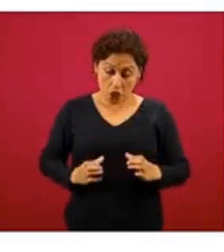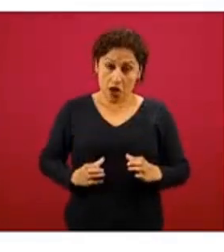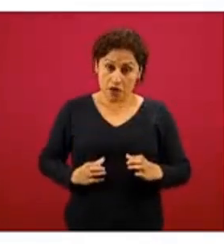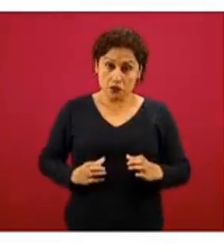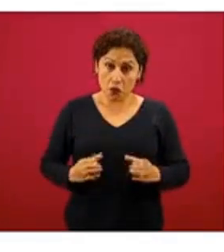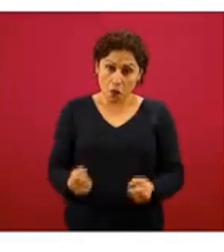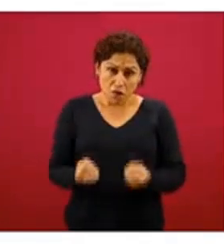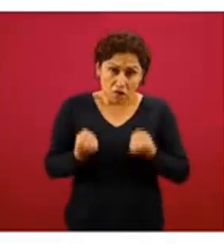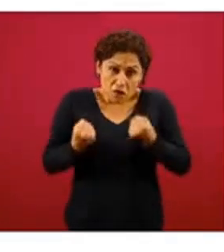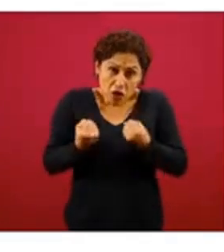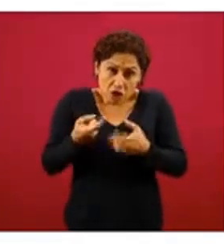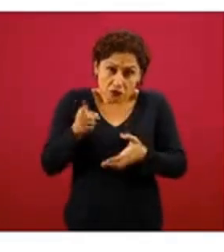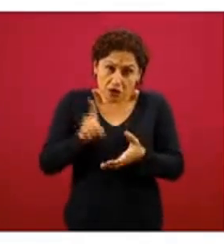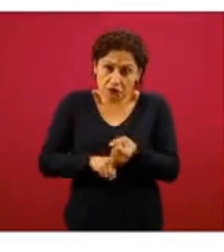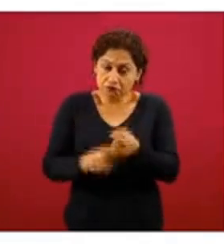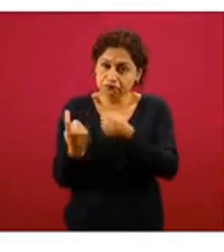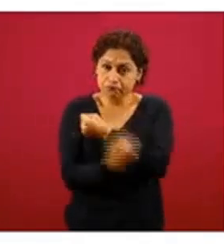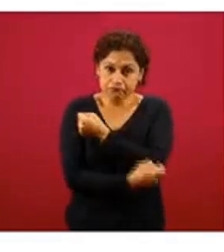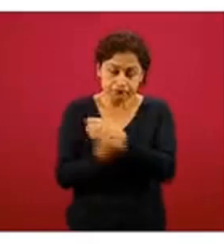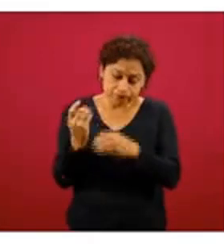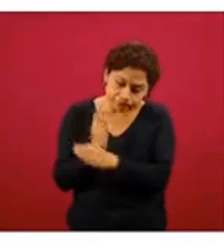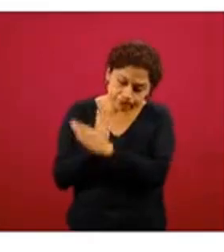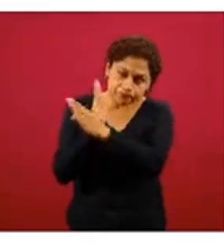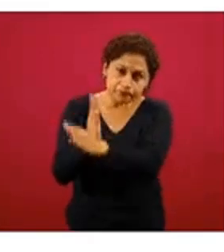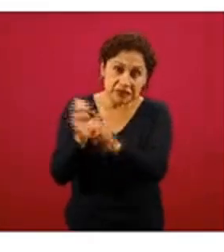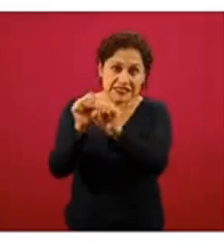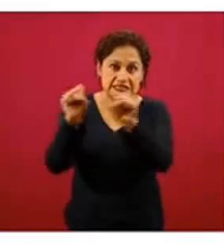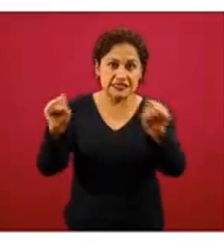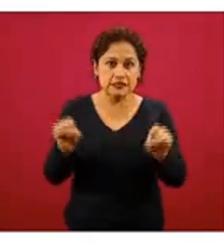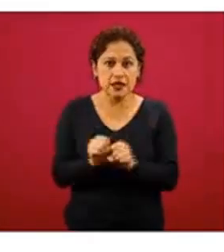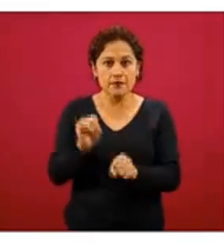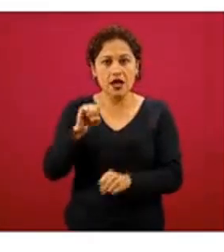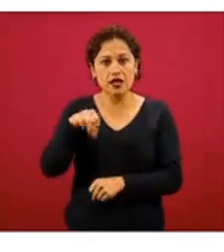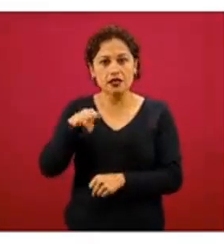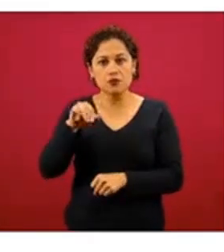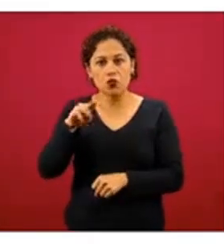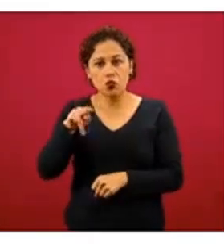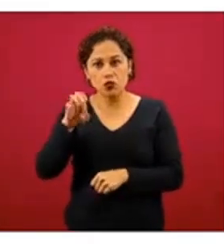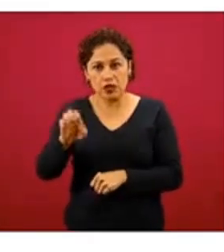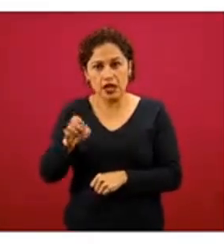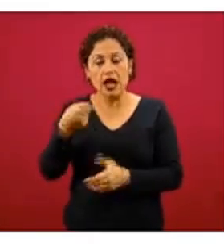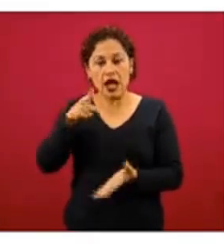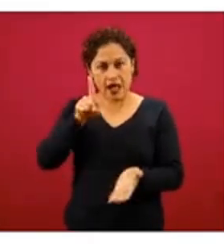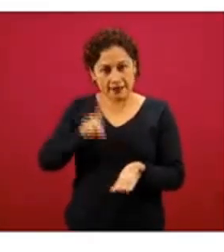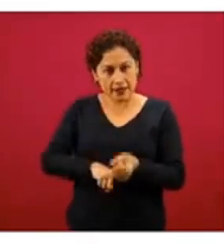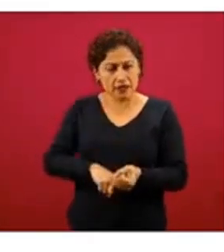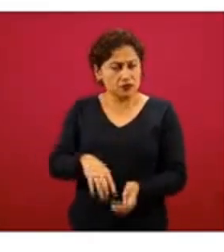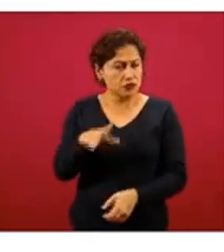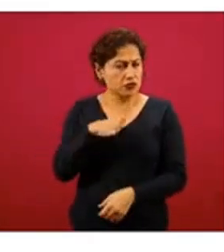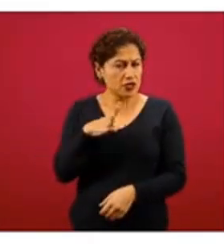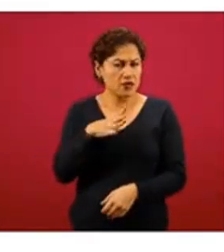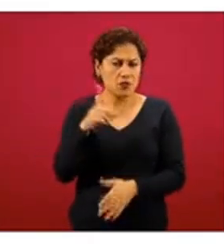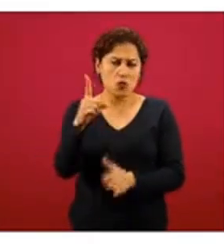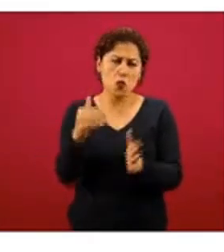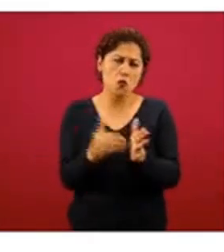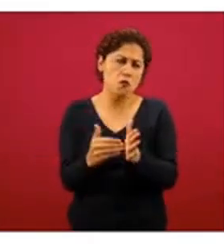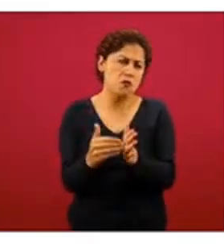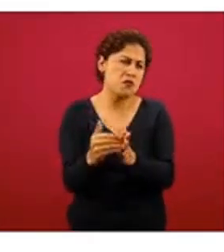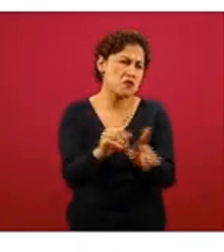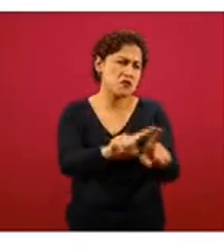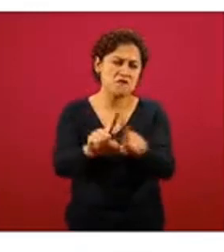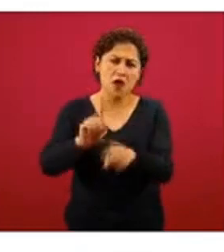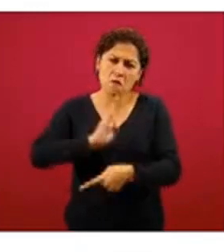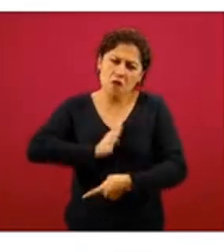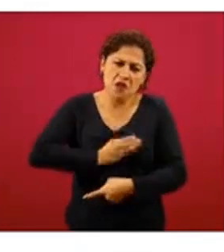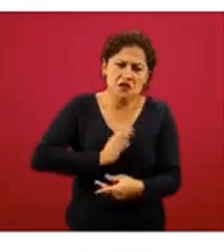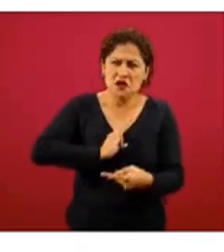estable, recibimos un billón de agentes extraños, de patógenos, bacterias, virus,